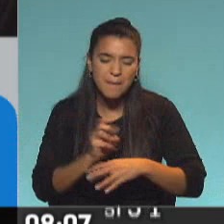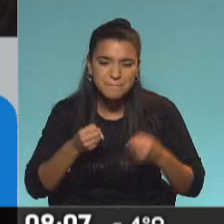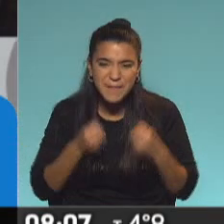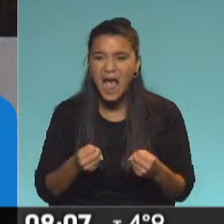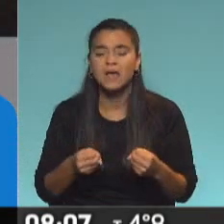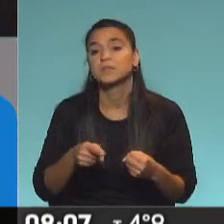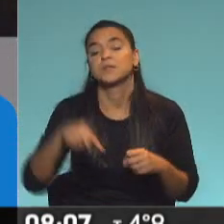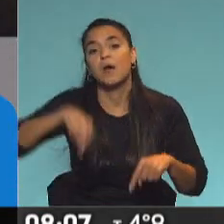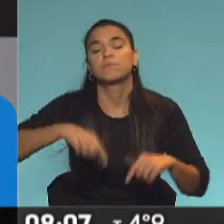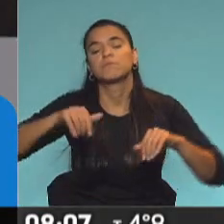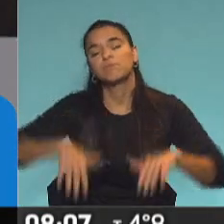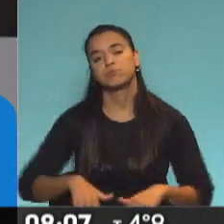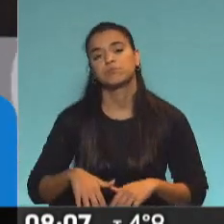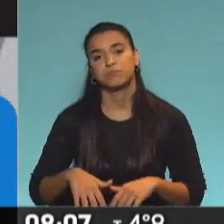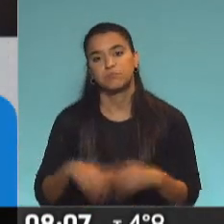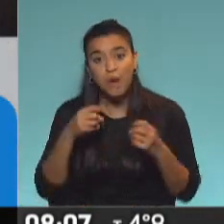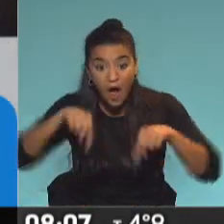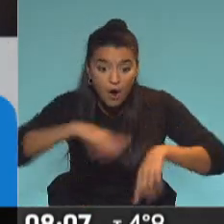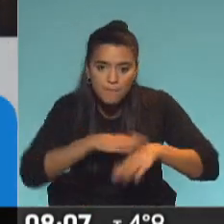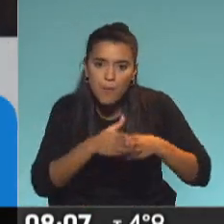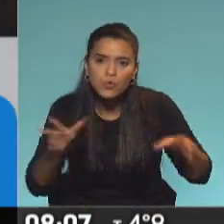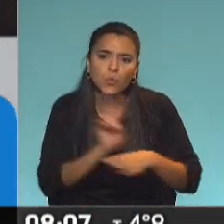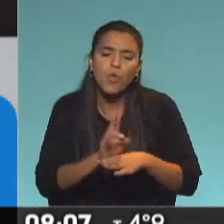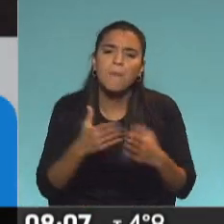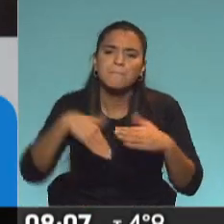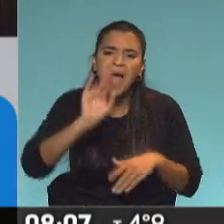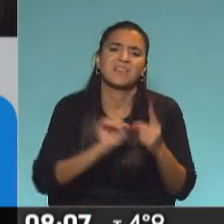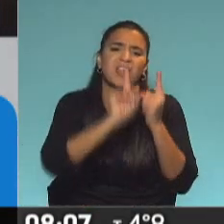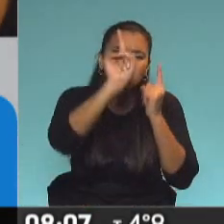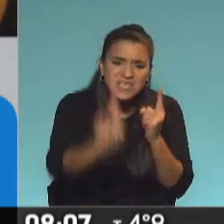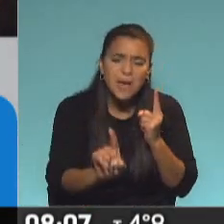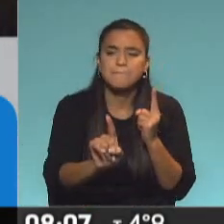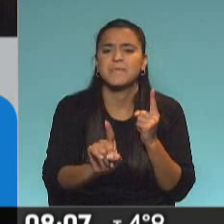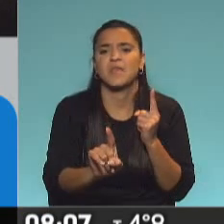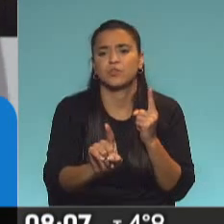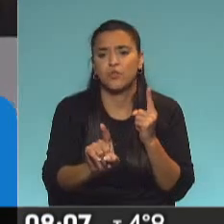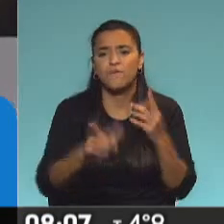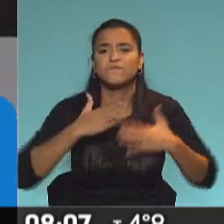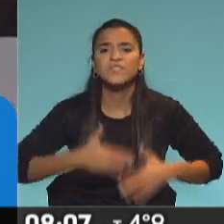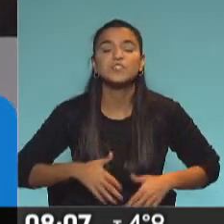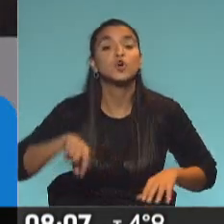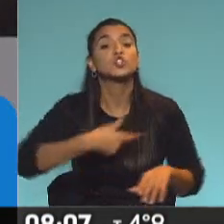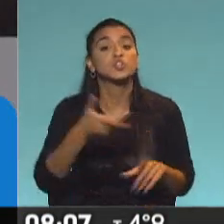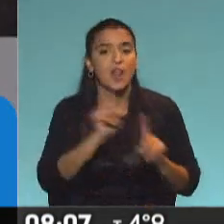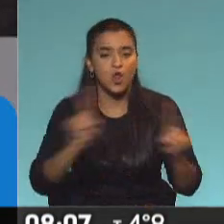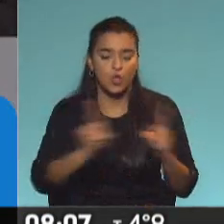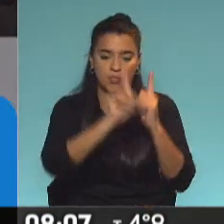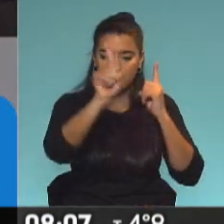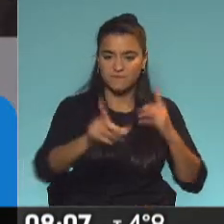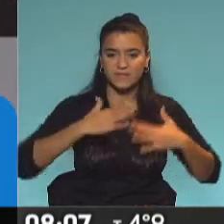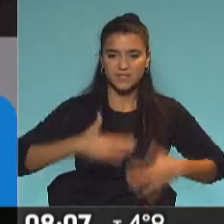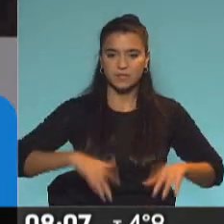la guardia, porque este es el momento que tenemos que cuidarnos más, que tenemos que tener un distanciamiento físico, no social. Tenemos que